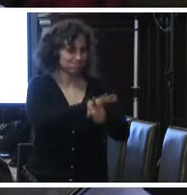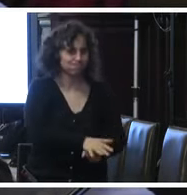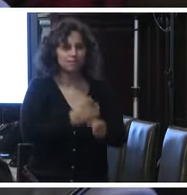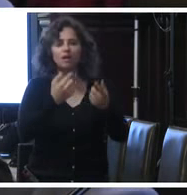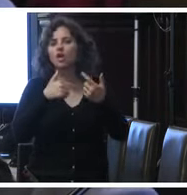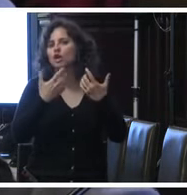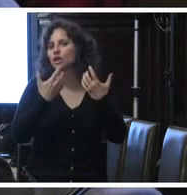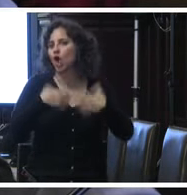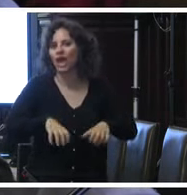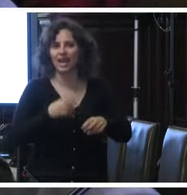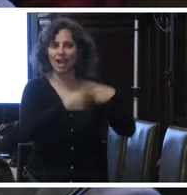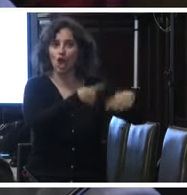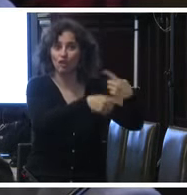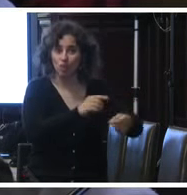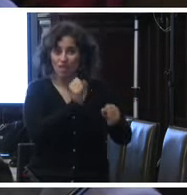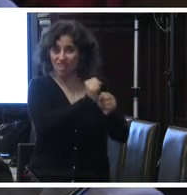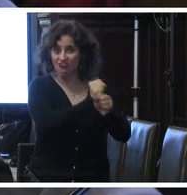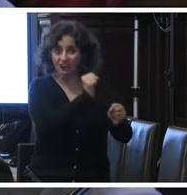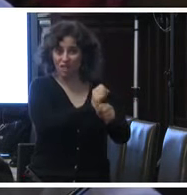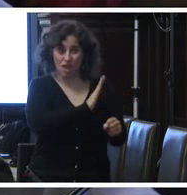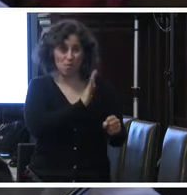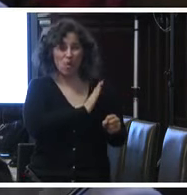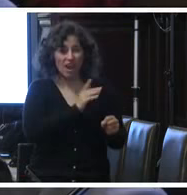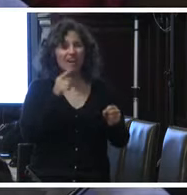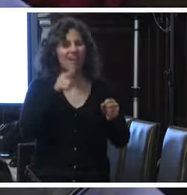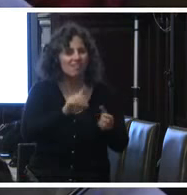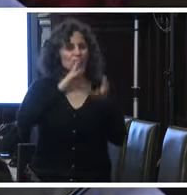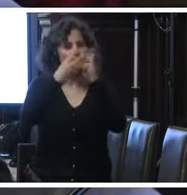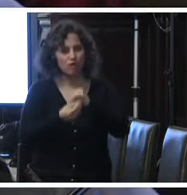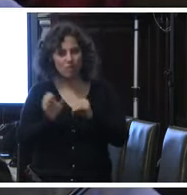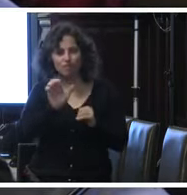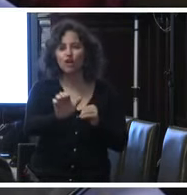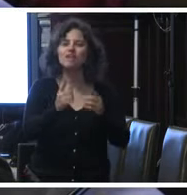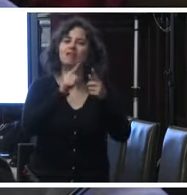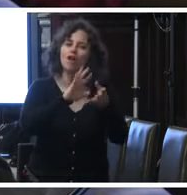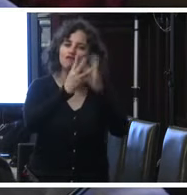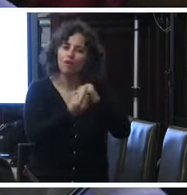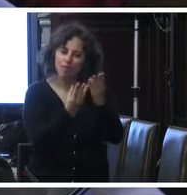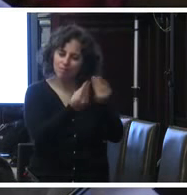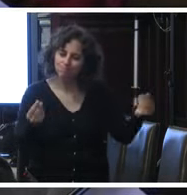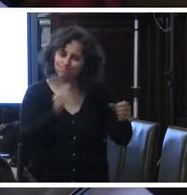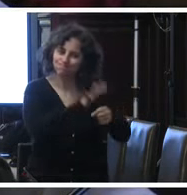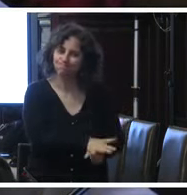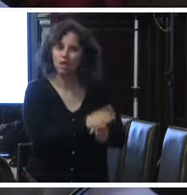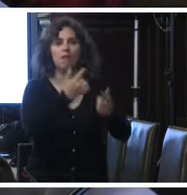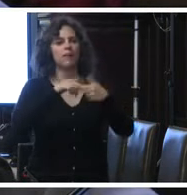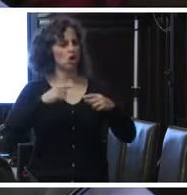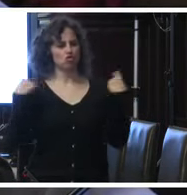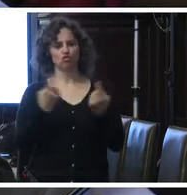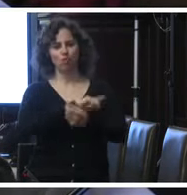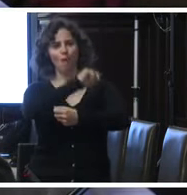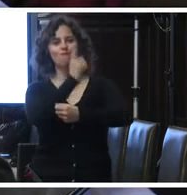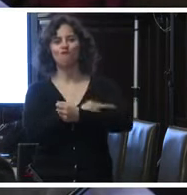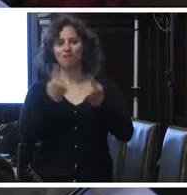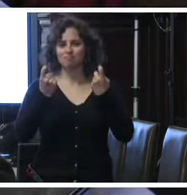está haciendo y cuando tratan de desacreditar a nuestras personas. Pero somos fuertes y vamos a seguir